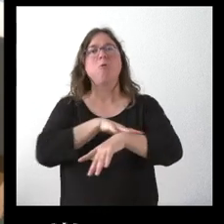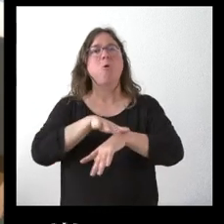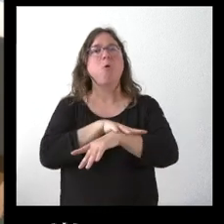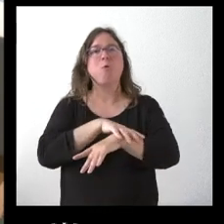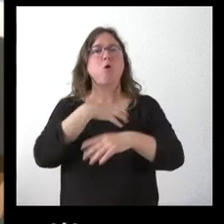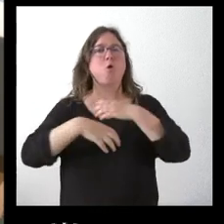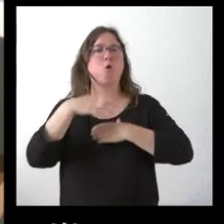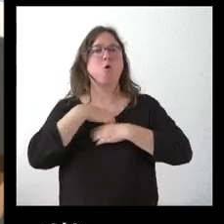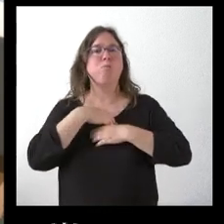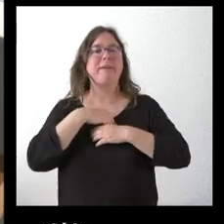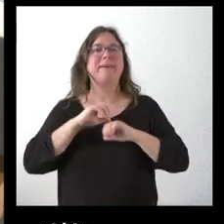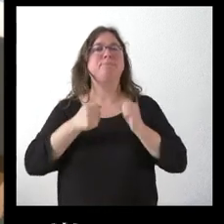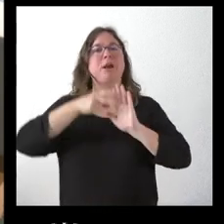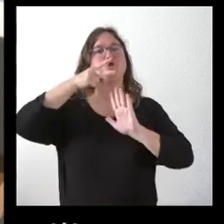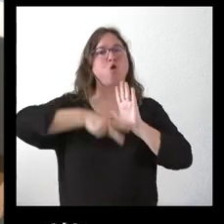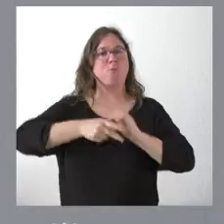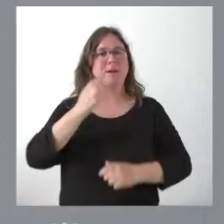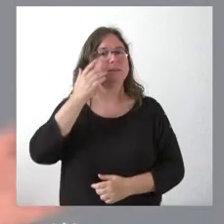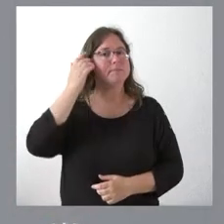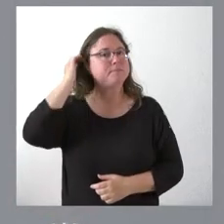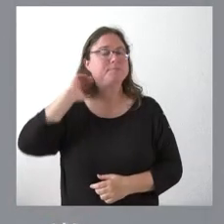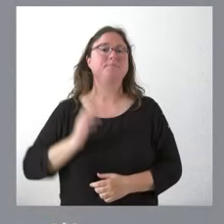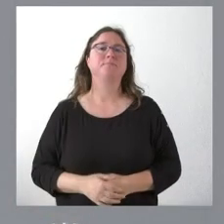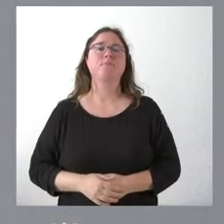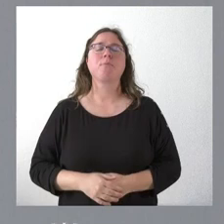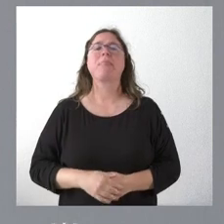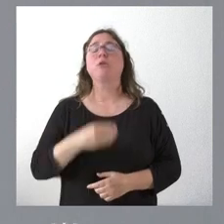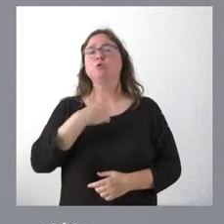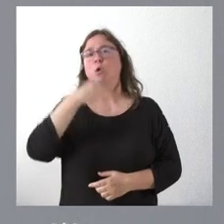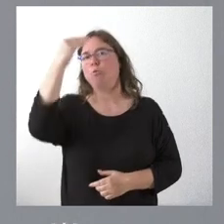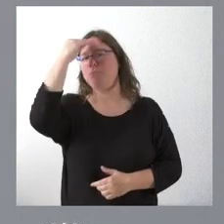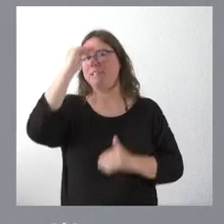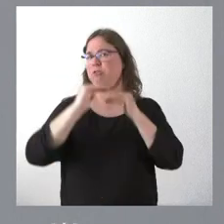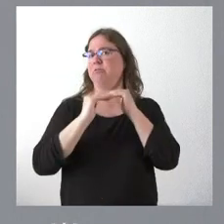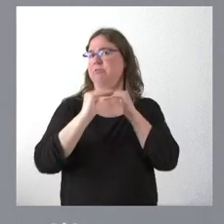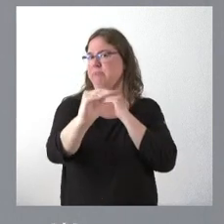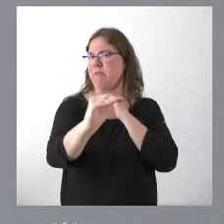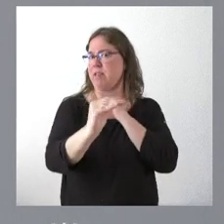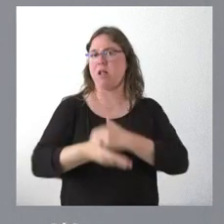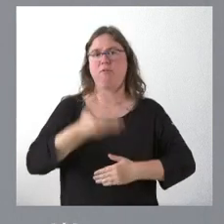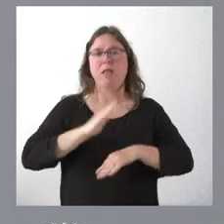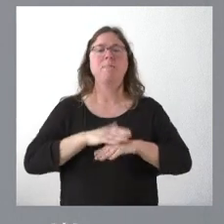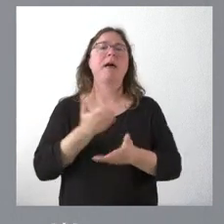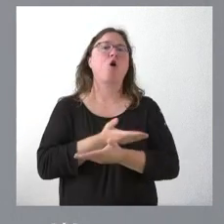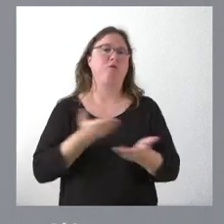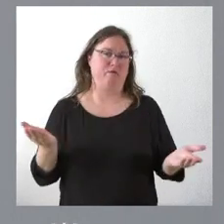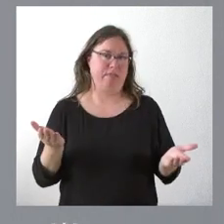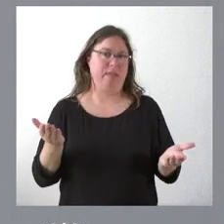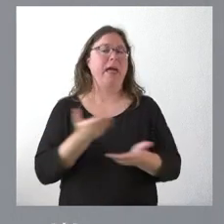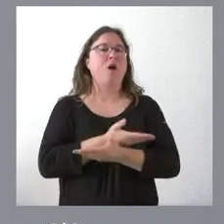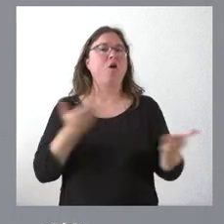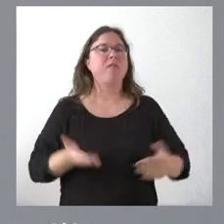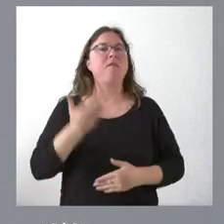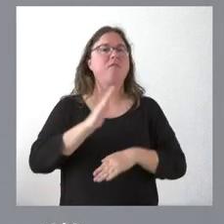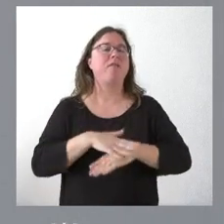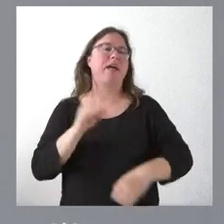sacar adelante determinada normativa? Yo creo que la estabilidad es fundamental para la confianza y la confianza es esencial para la inversión y el